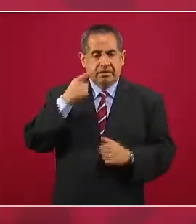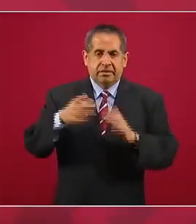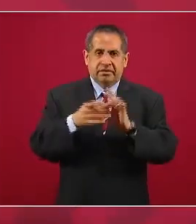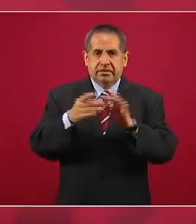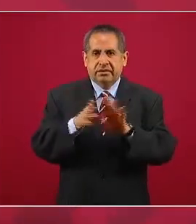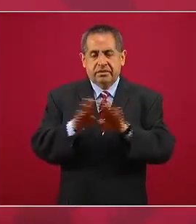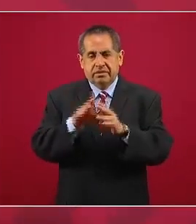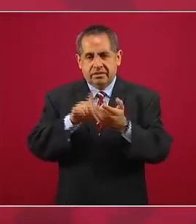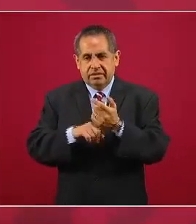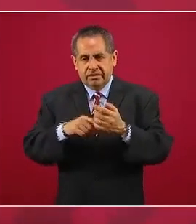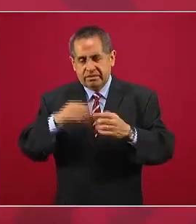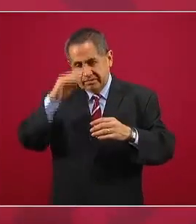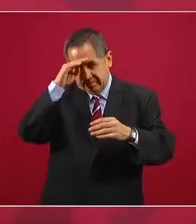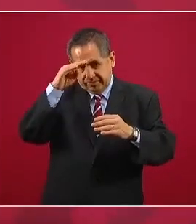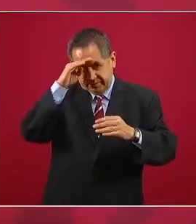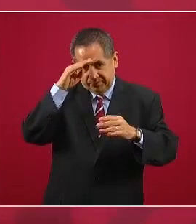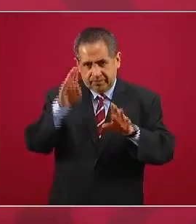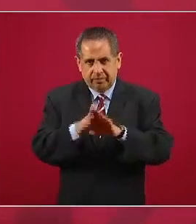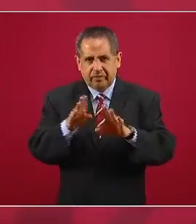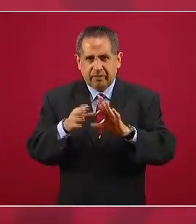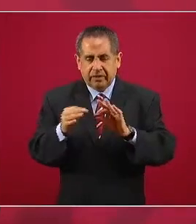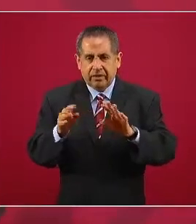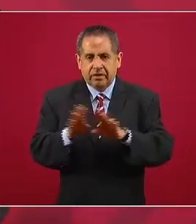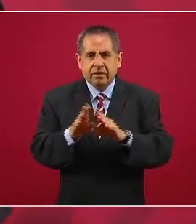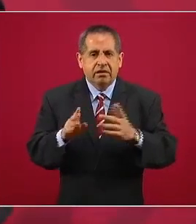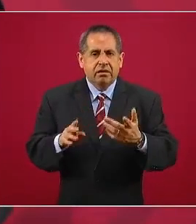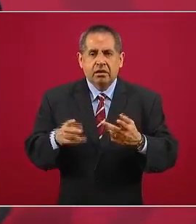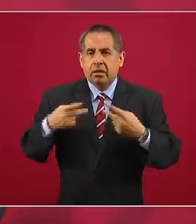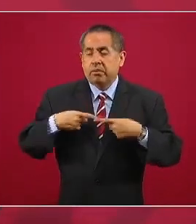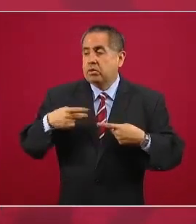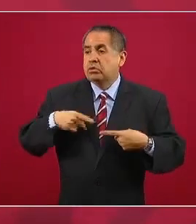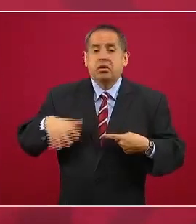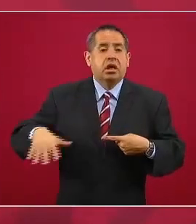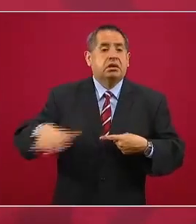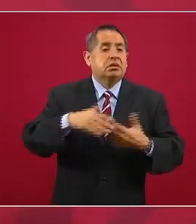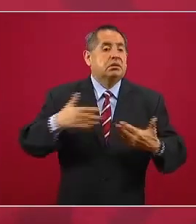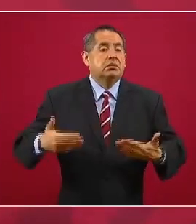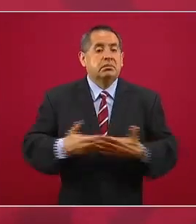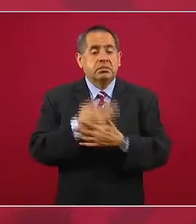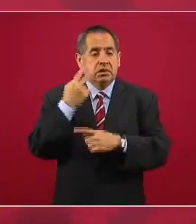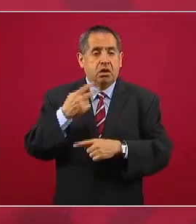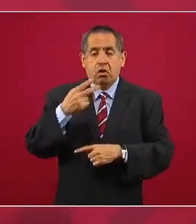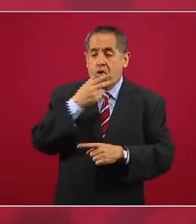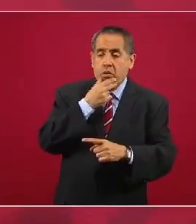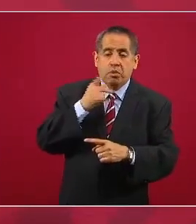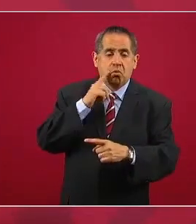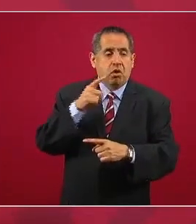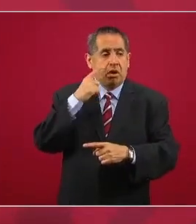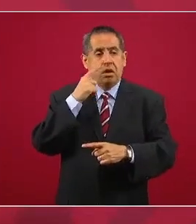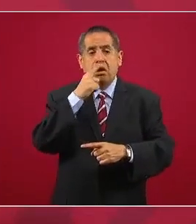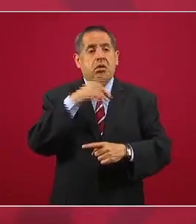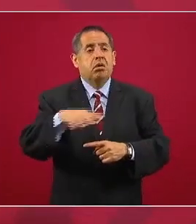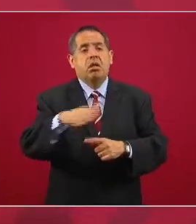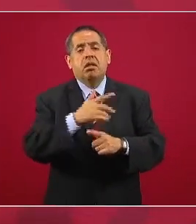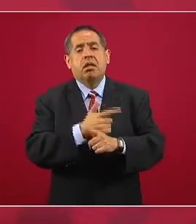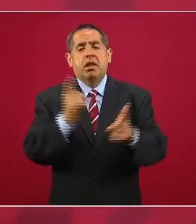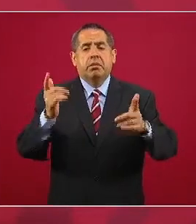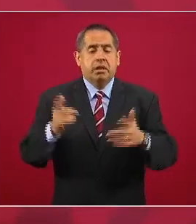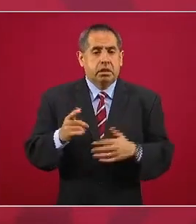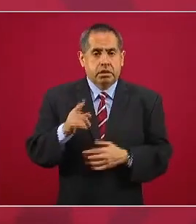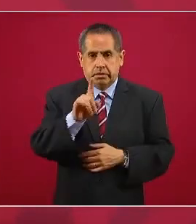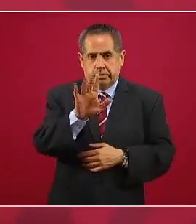reflexione que los ciudadanos mexicanos, mujeres, hombres, libres,